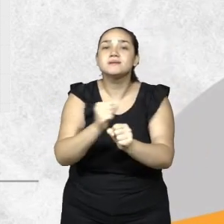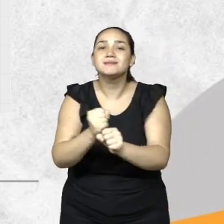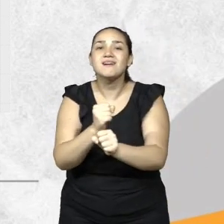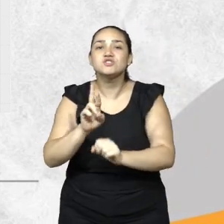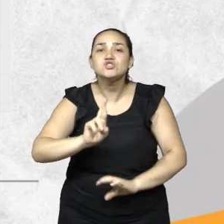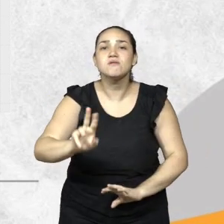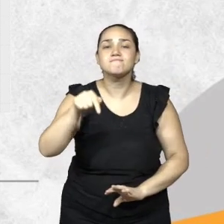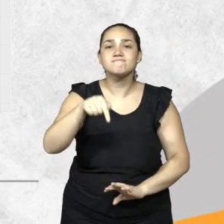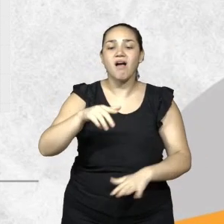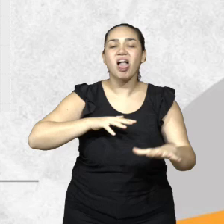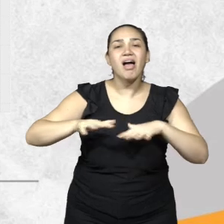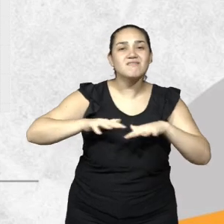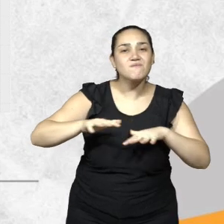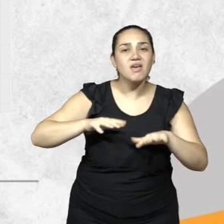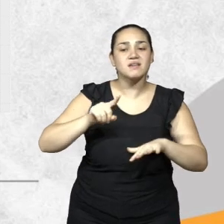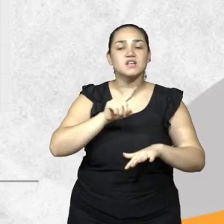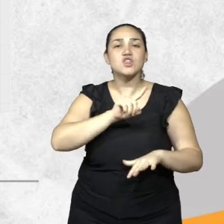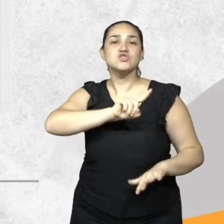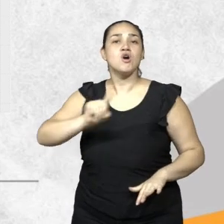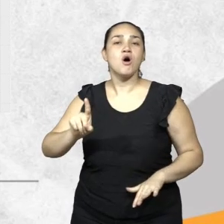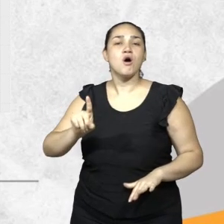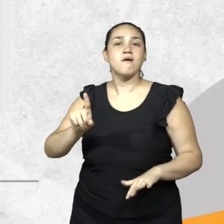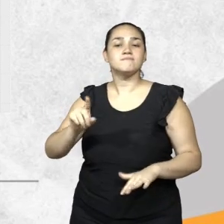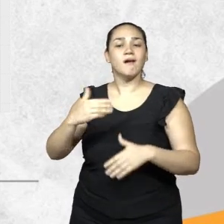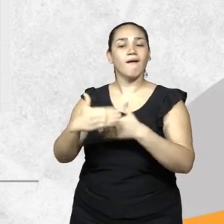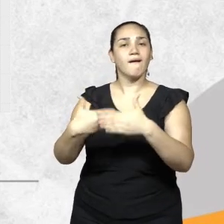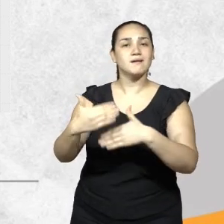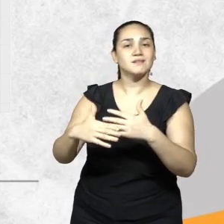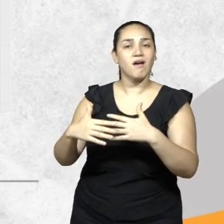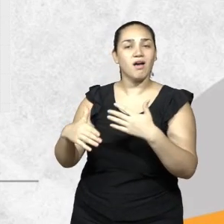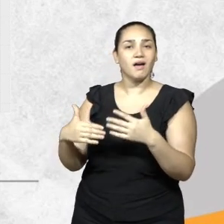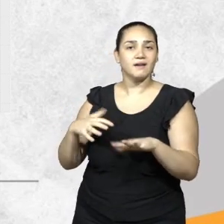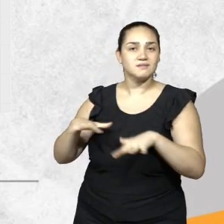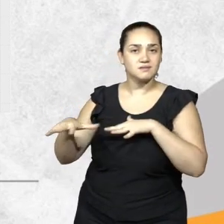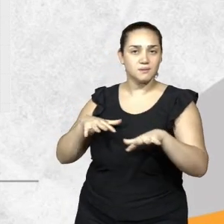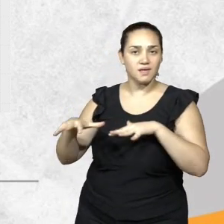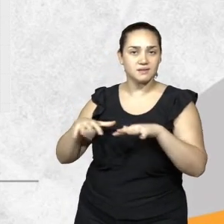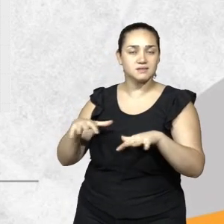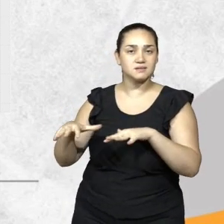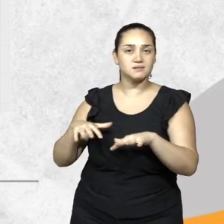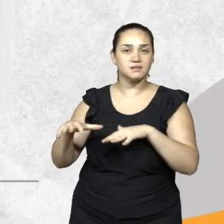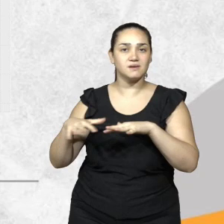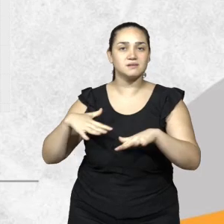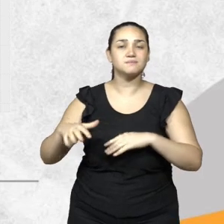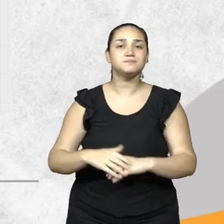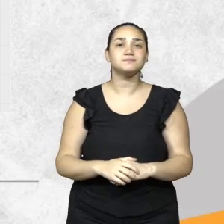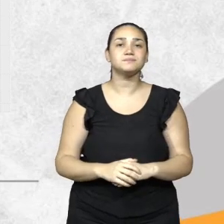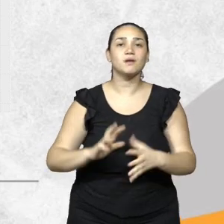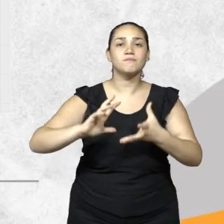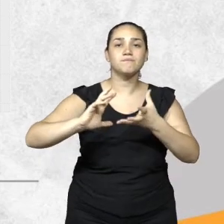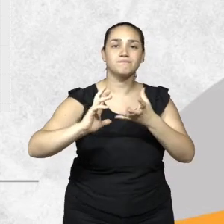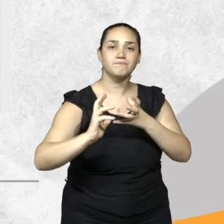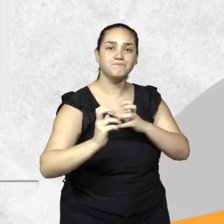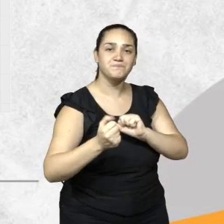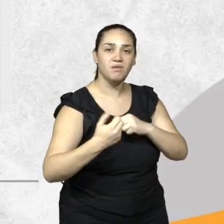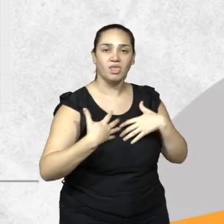para actividades que no impliquen ejercicio de actividades peligrosas o insalubres para el ser humano o que puedan